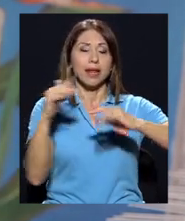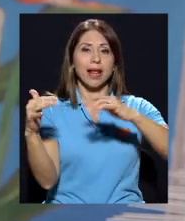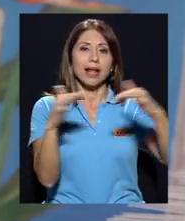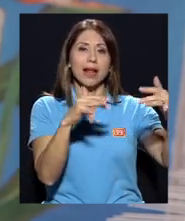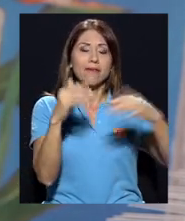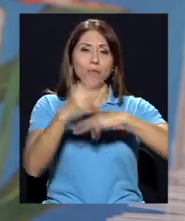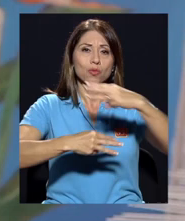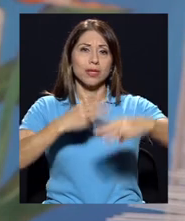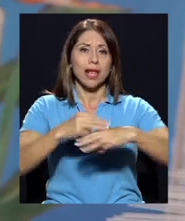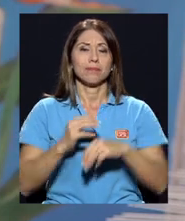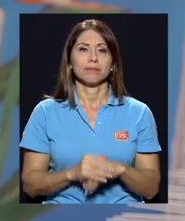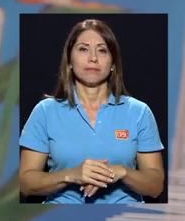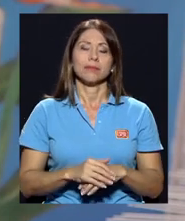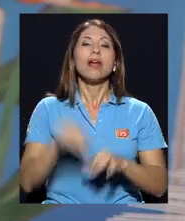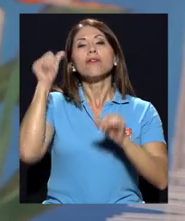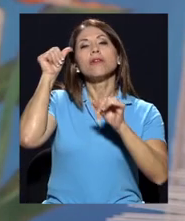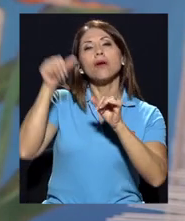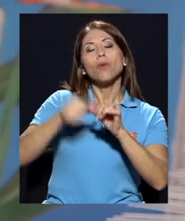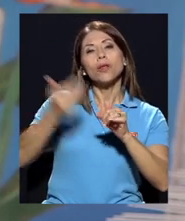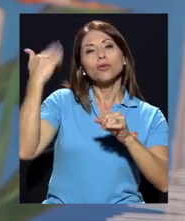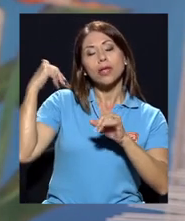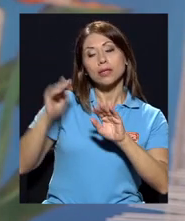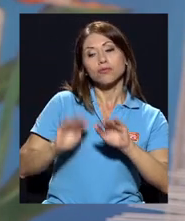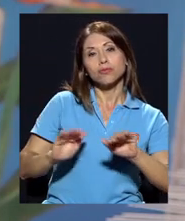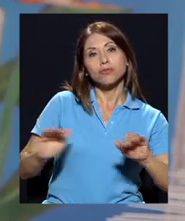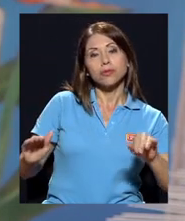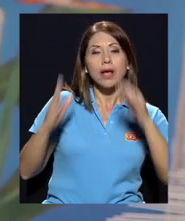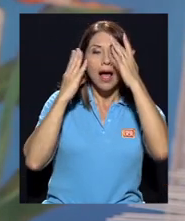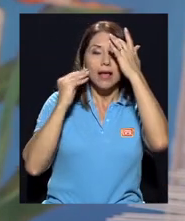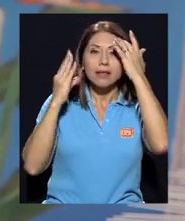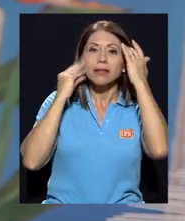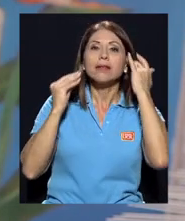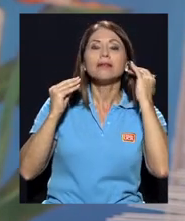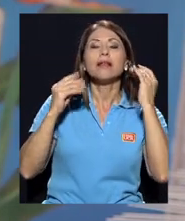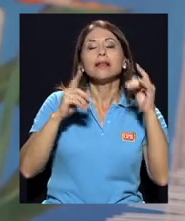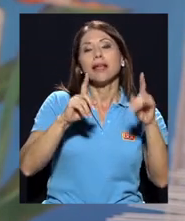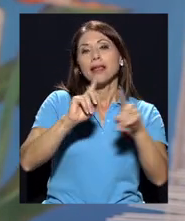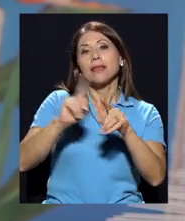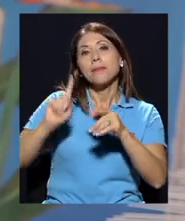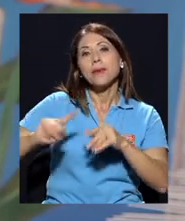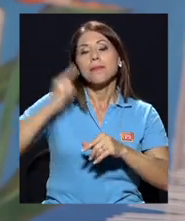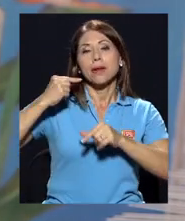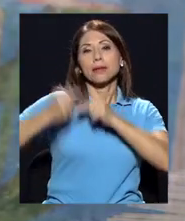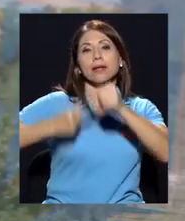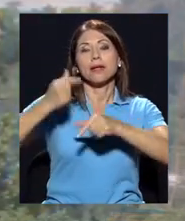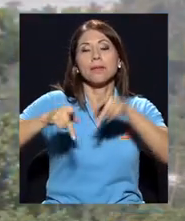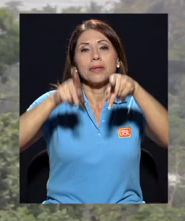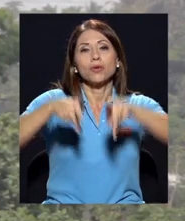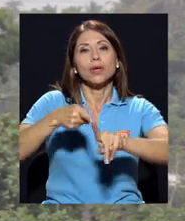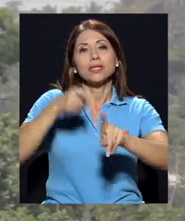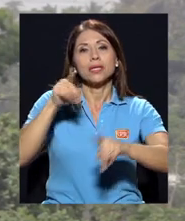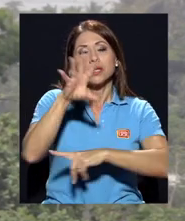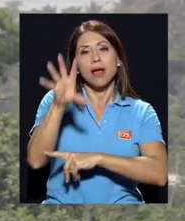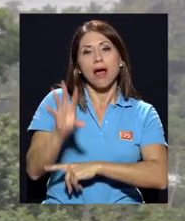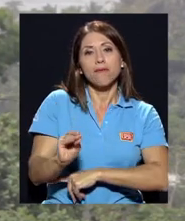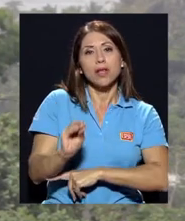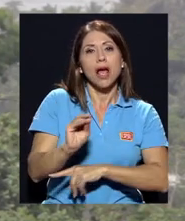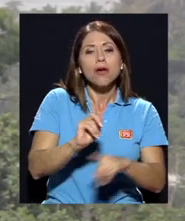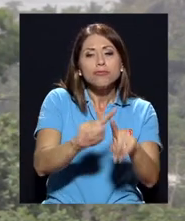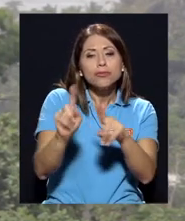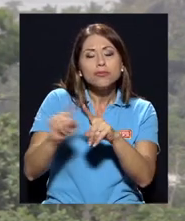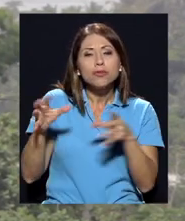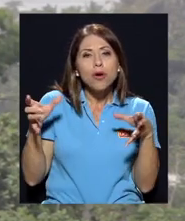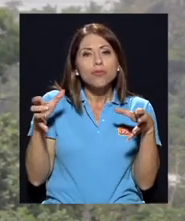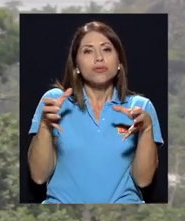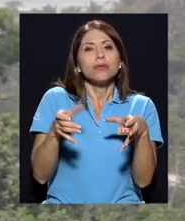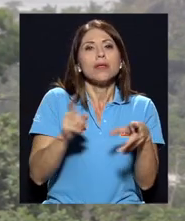recuerdos de infancia anécdotas y vivencias de la primera generación de personas afrodescendientes se combinan para dar vida a la